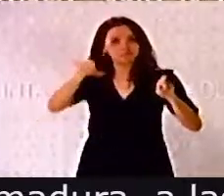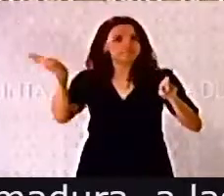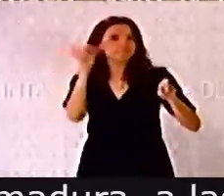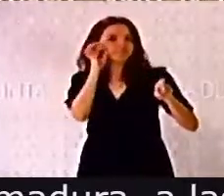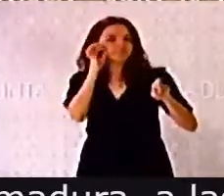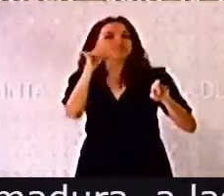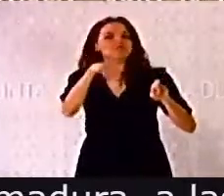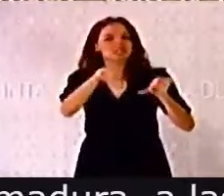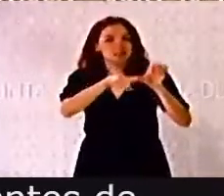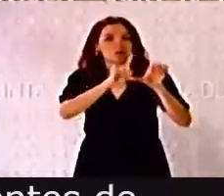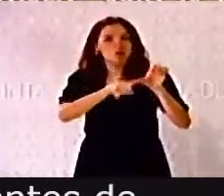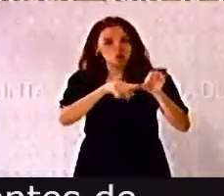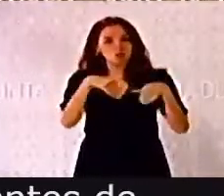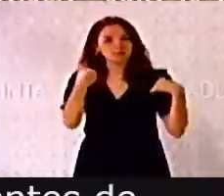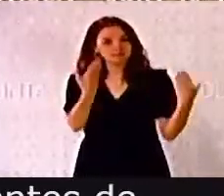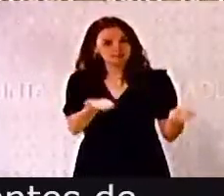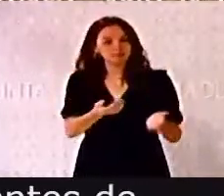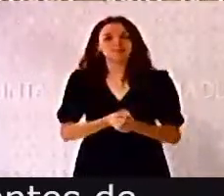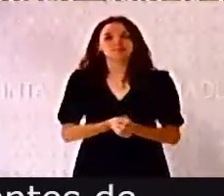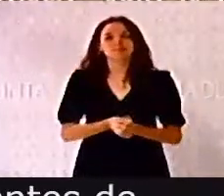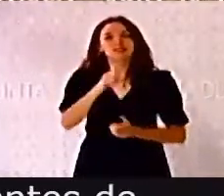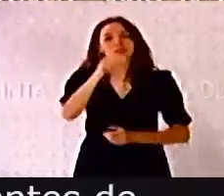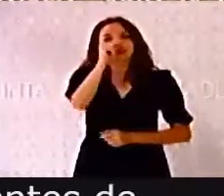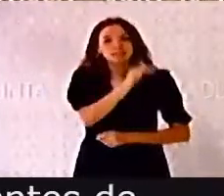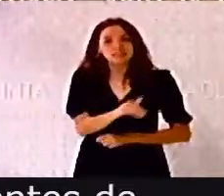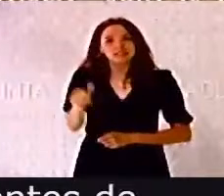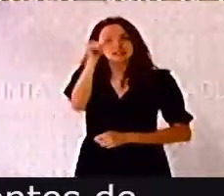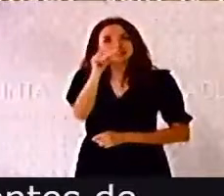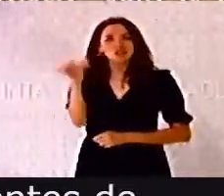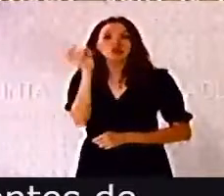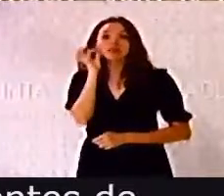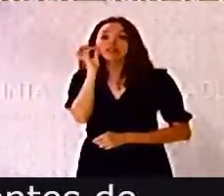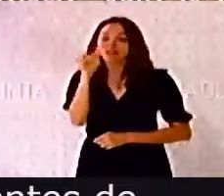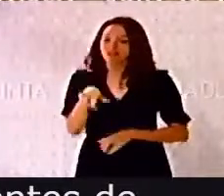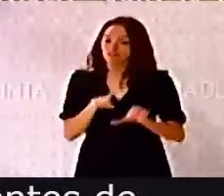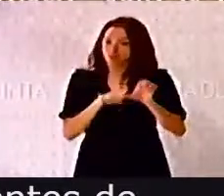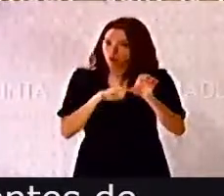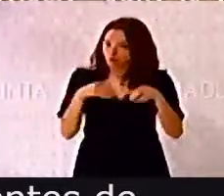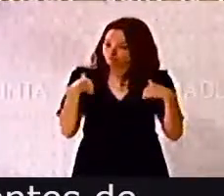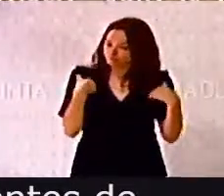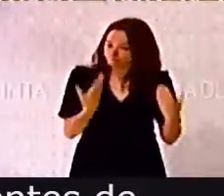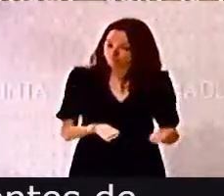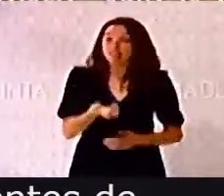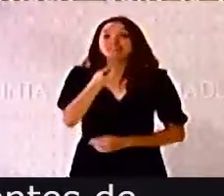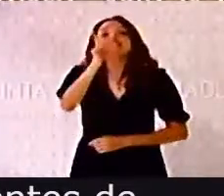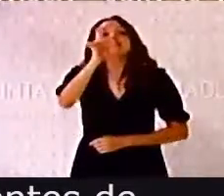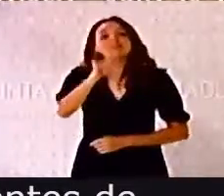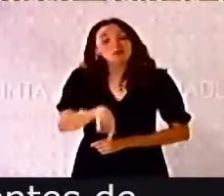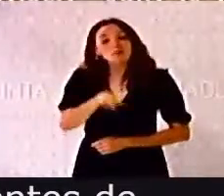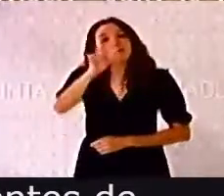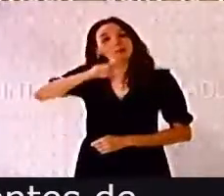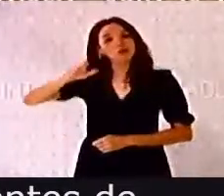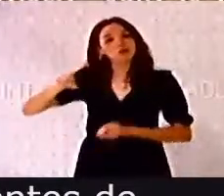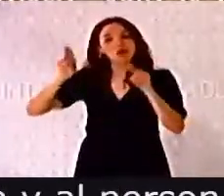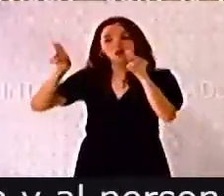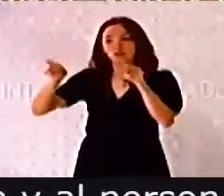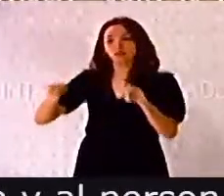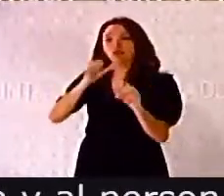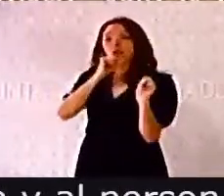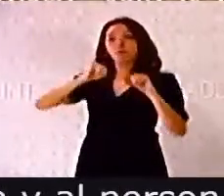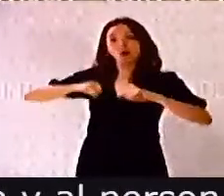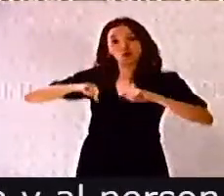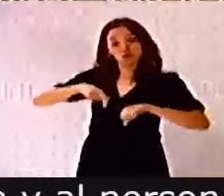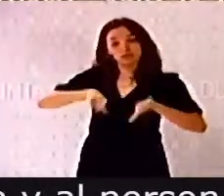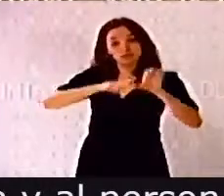Extremadura. Medalla a los niños y niñas de nuestra tierra. Y medalla al personal de las residencias de mayores de nuestra